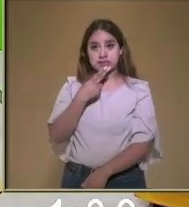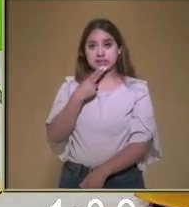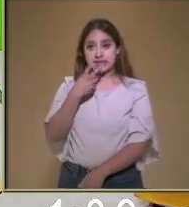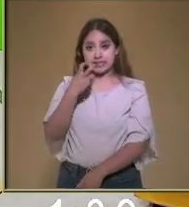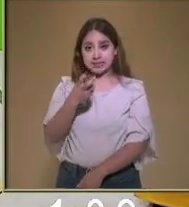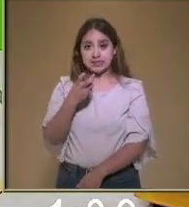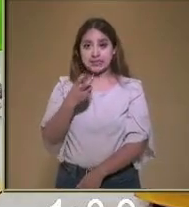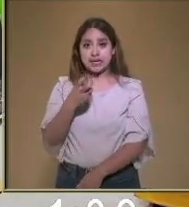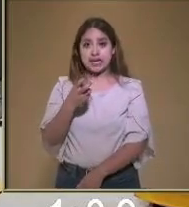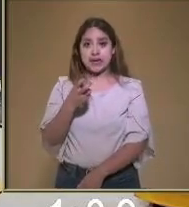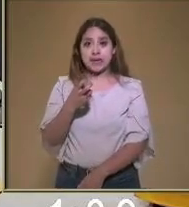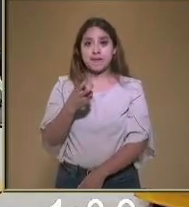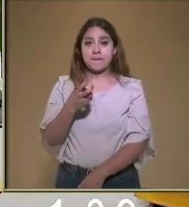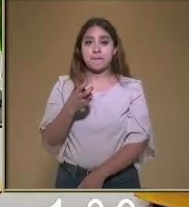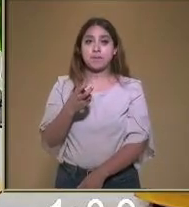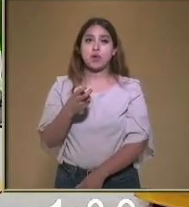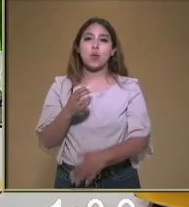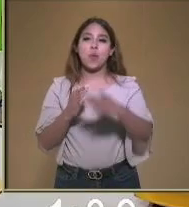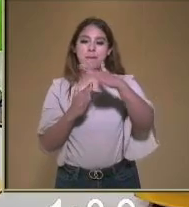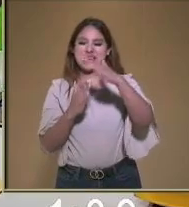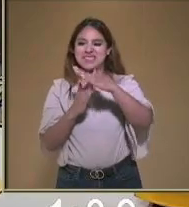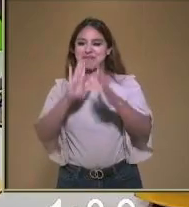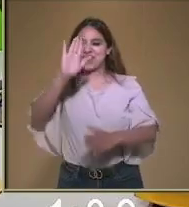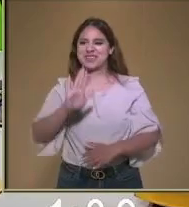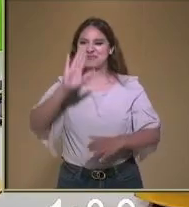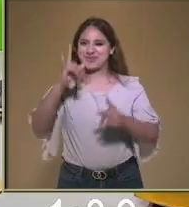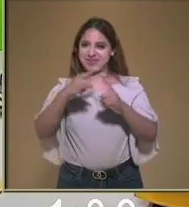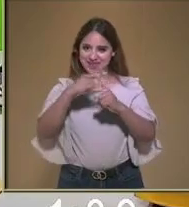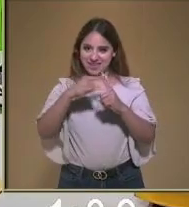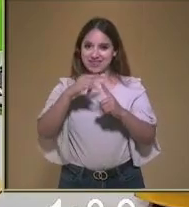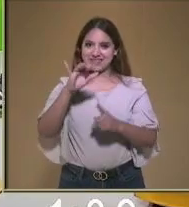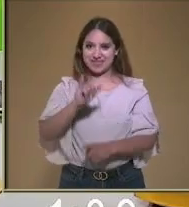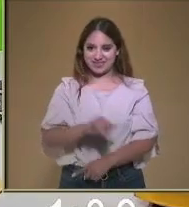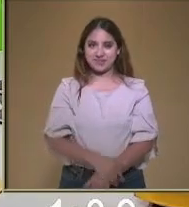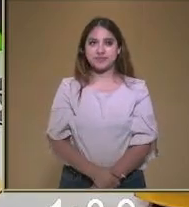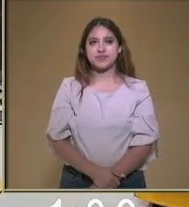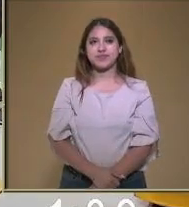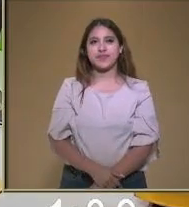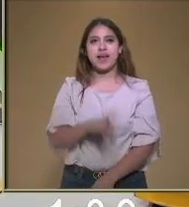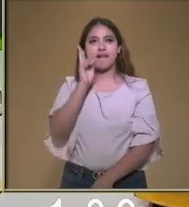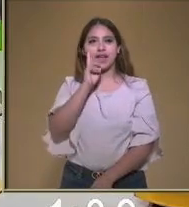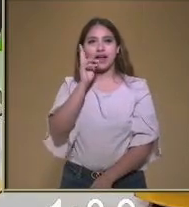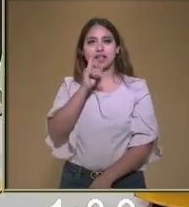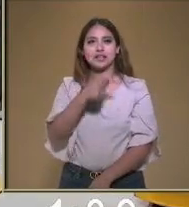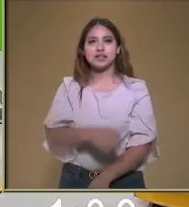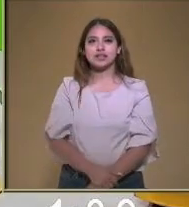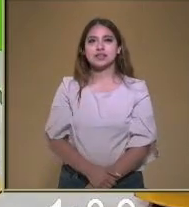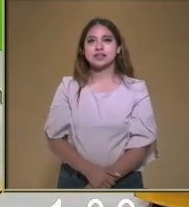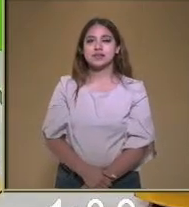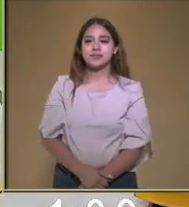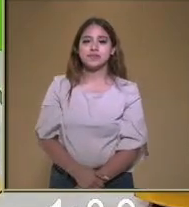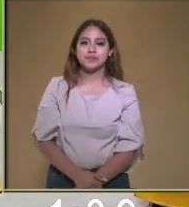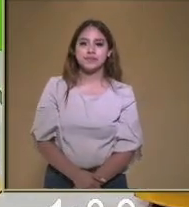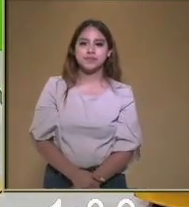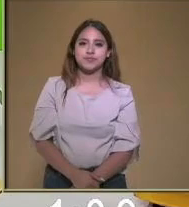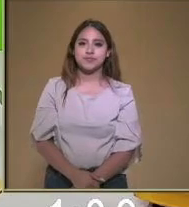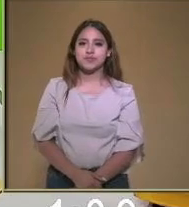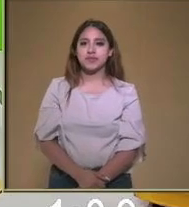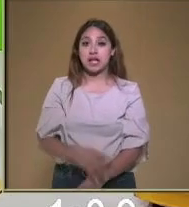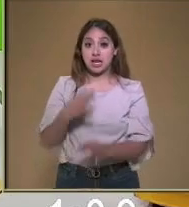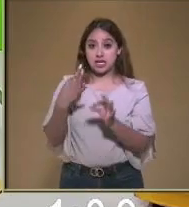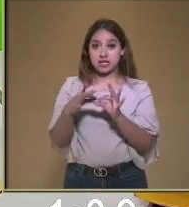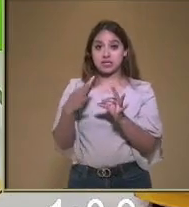mesita de portería. Muy bien. ¿Okay? Entonces, ahí van, te voy a lanzar okay. esto. Muy bien. Vamos a ver, profe?